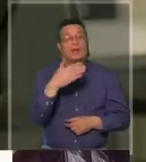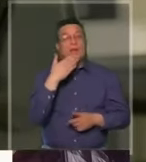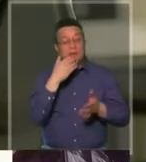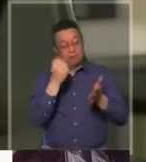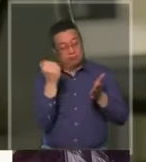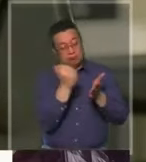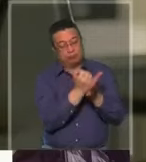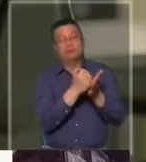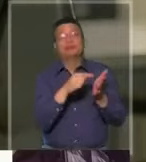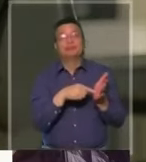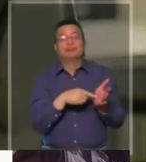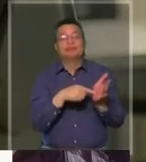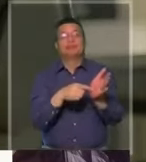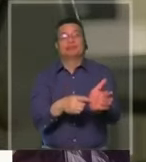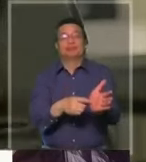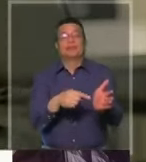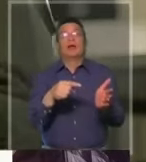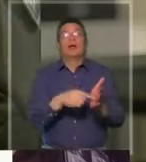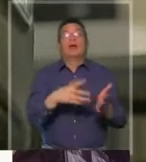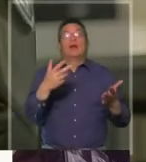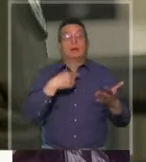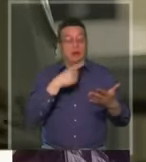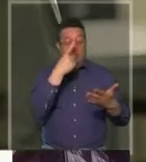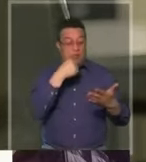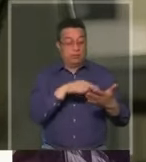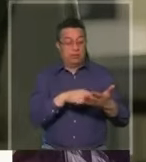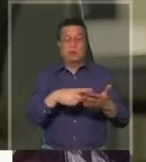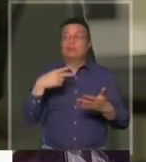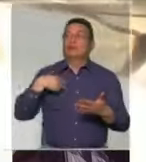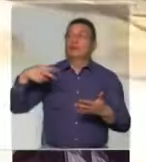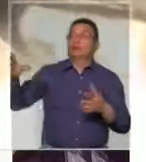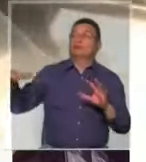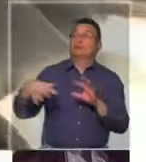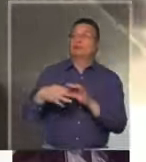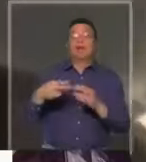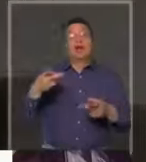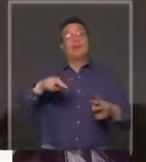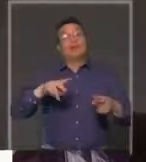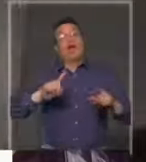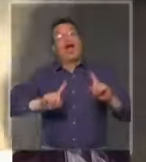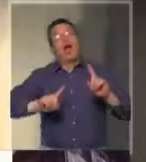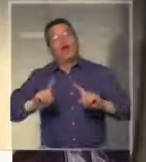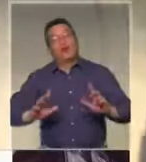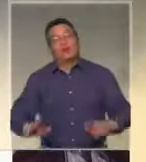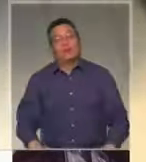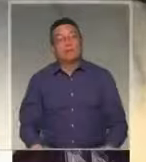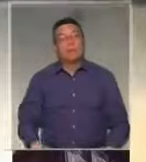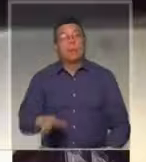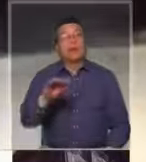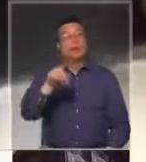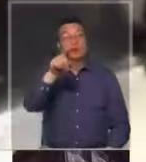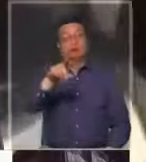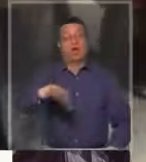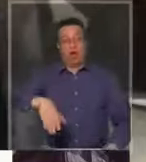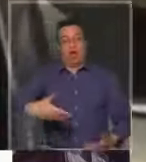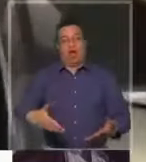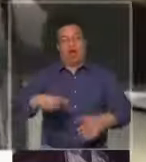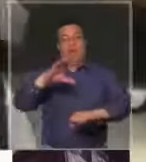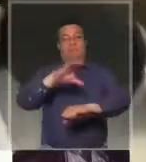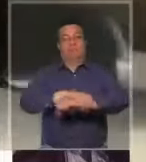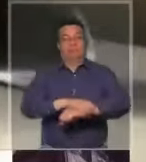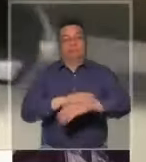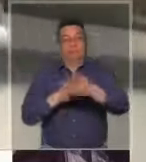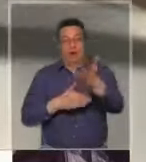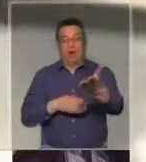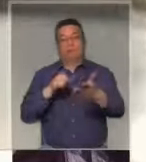logo digamos para aparentar ser del Cartel del Golfo en este momento se encuentra detenido